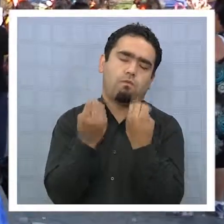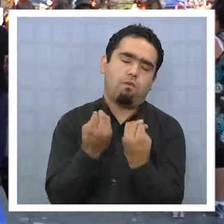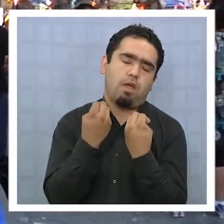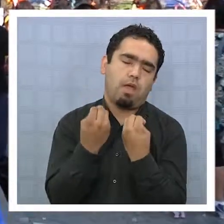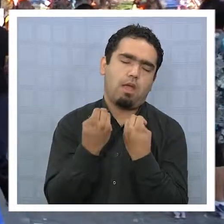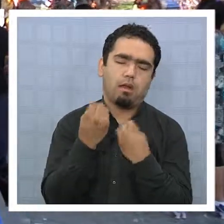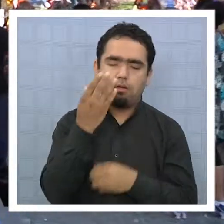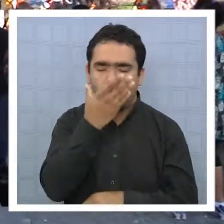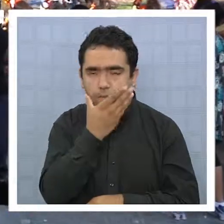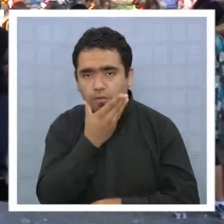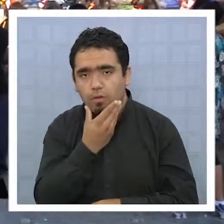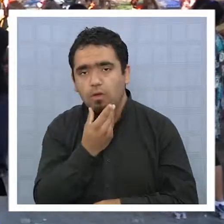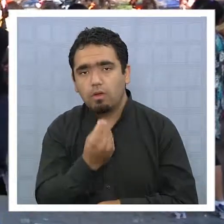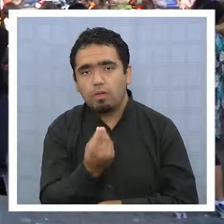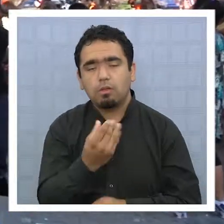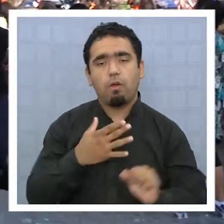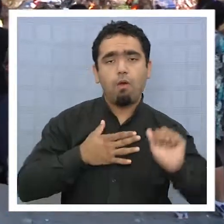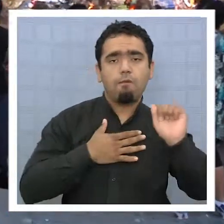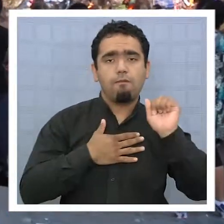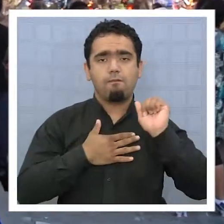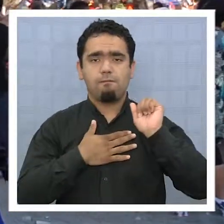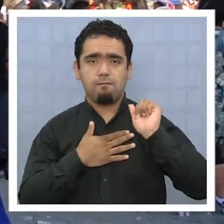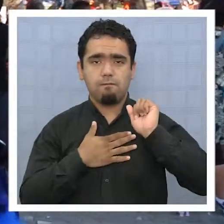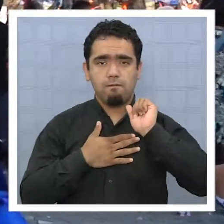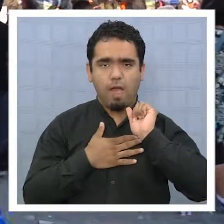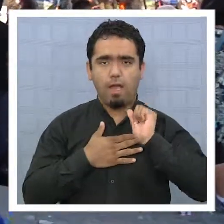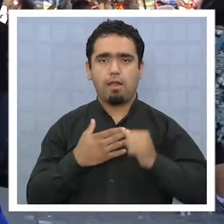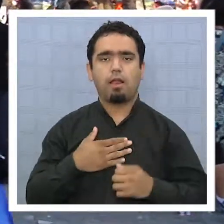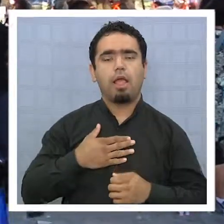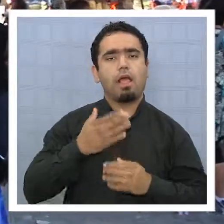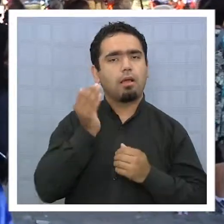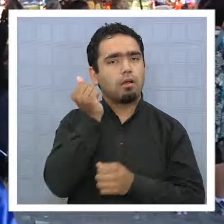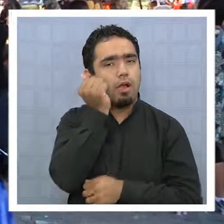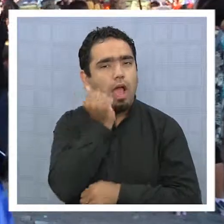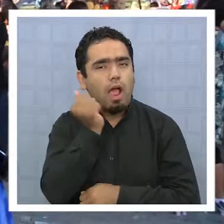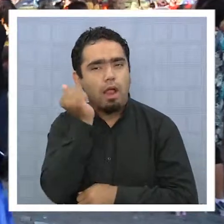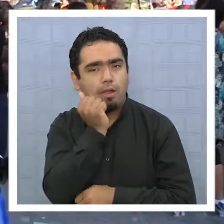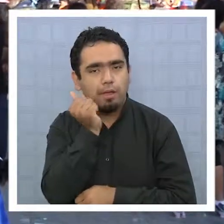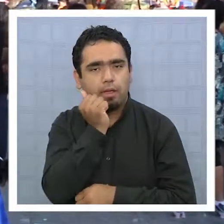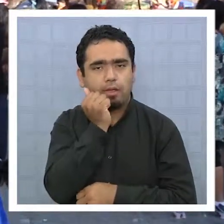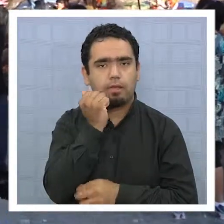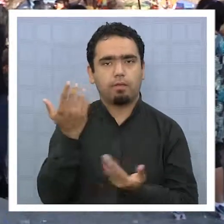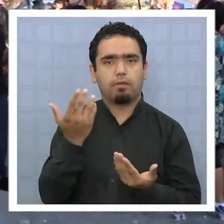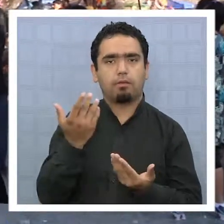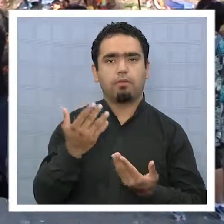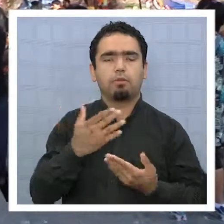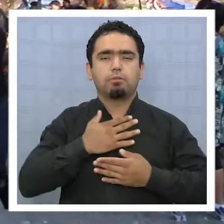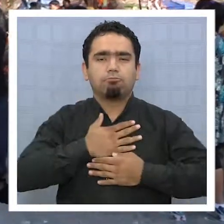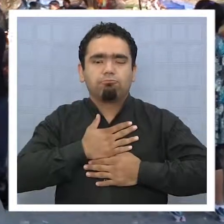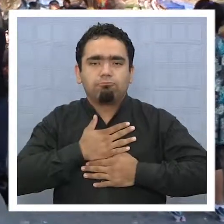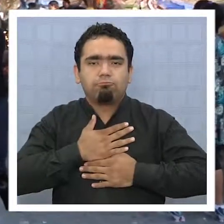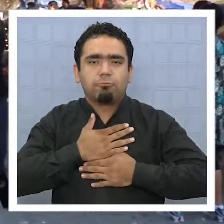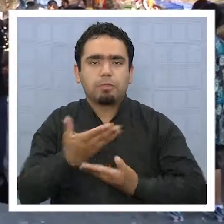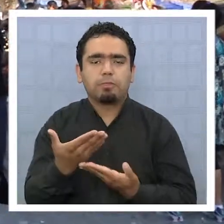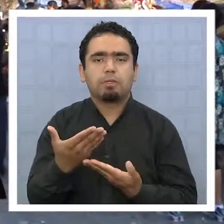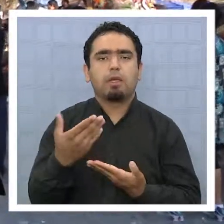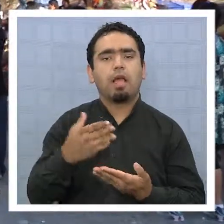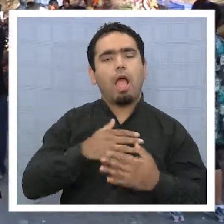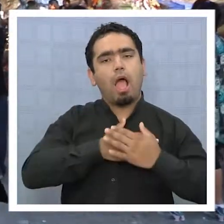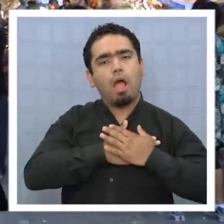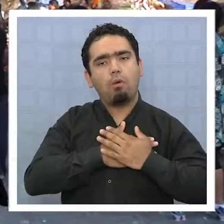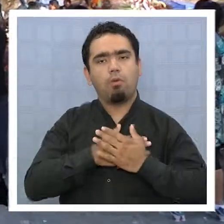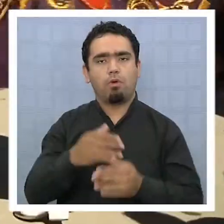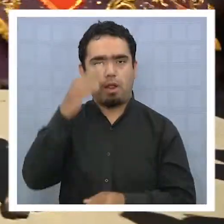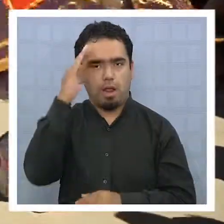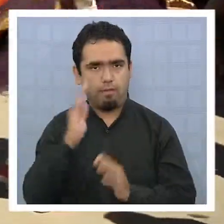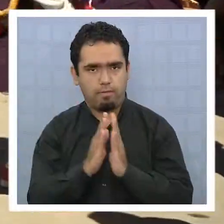bonito, se baila con cariño, con devoción, con harto